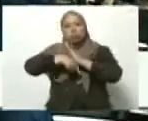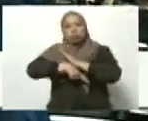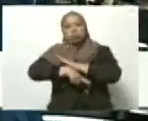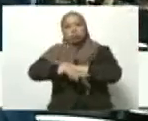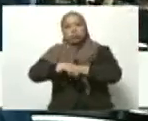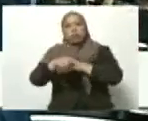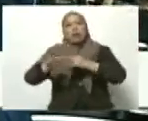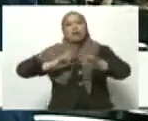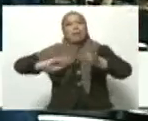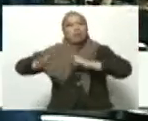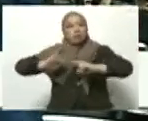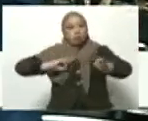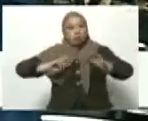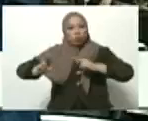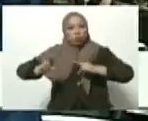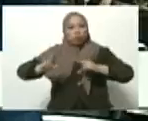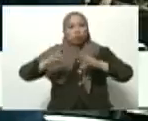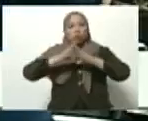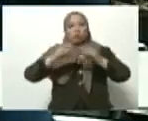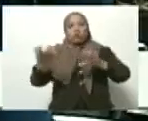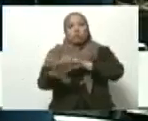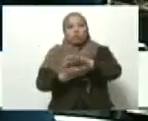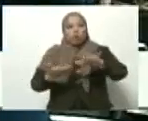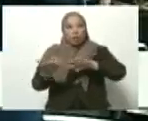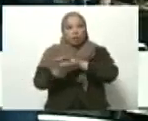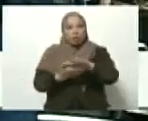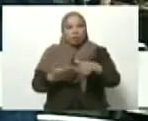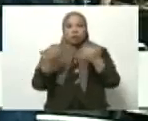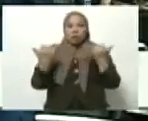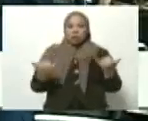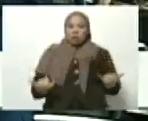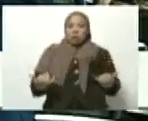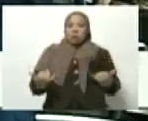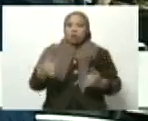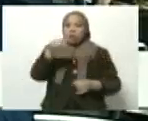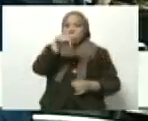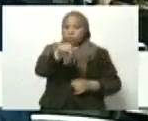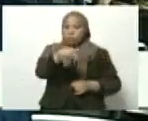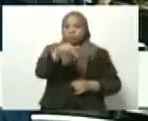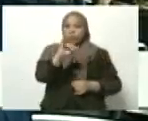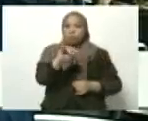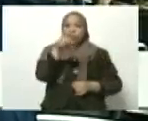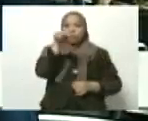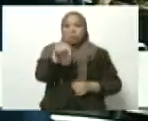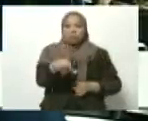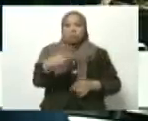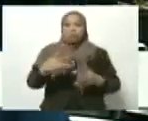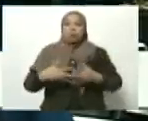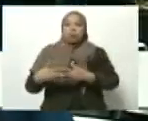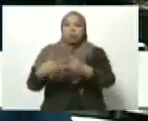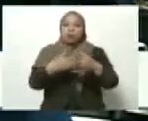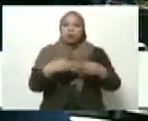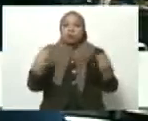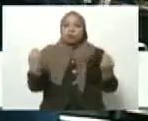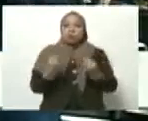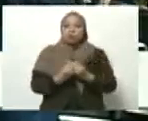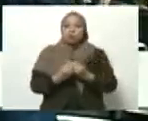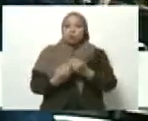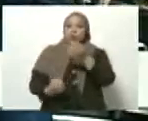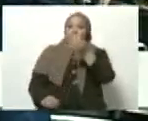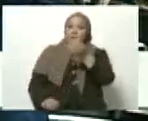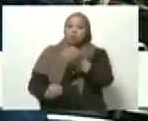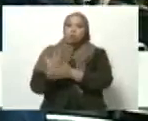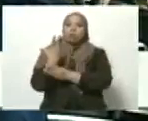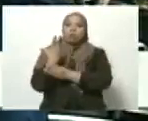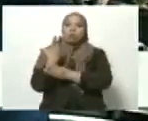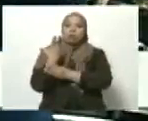la relación de toda la conspiración. Y si lo vemos en el tiempo, usted hacía una cronología extraordinaria. Si en mayo fracasaba